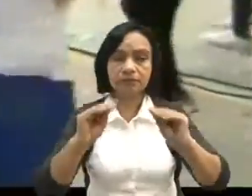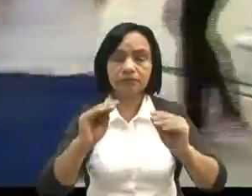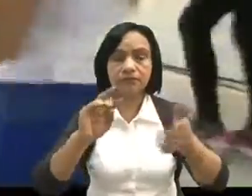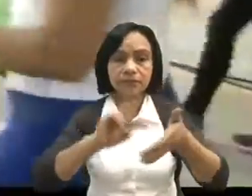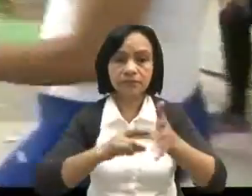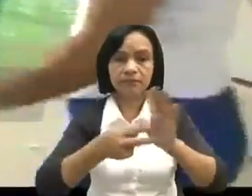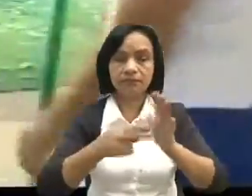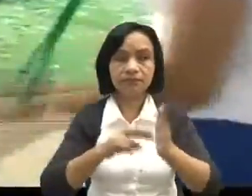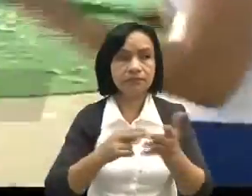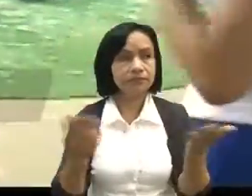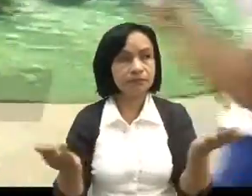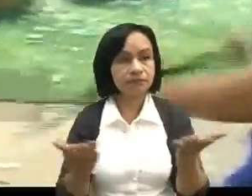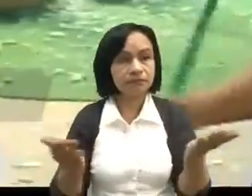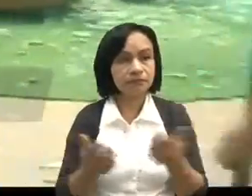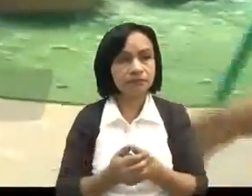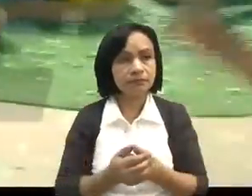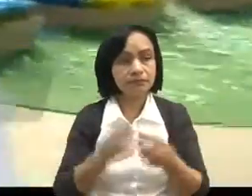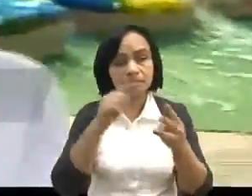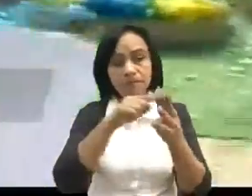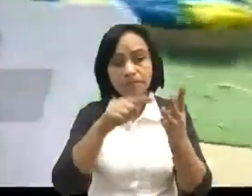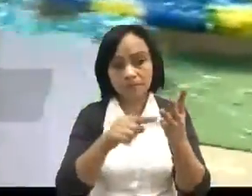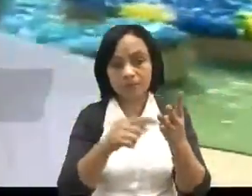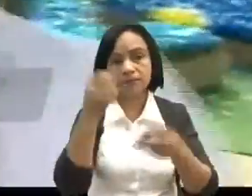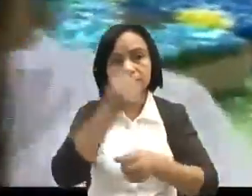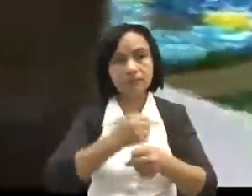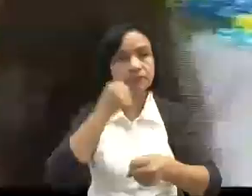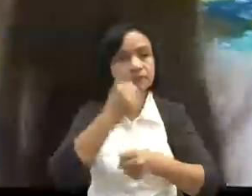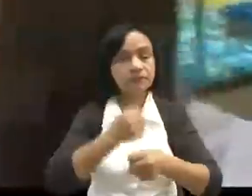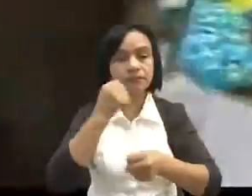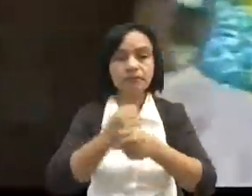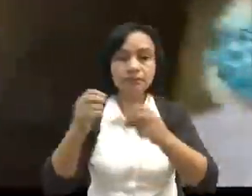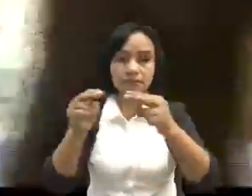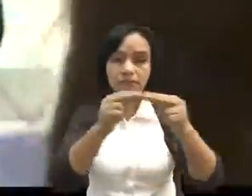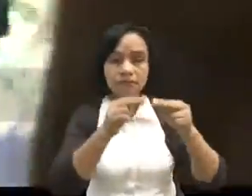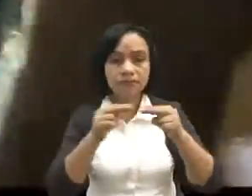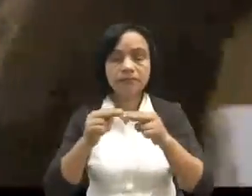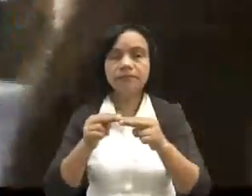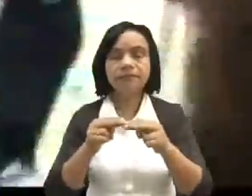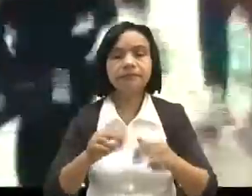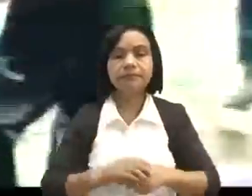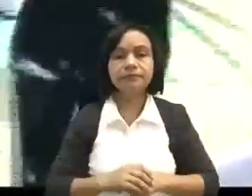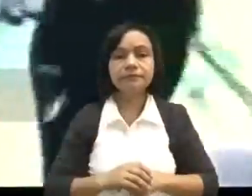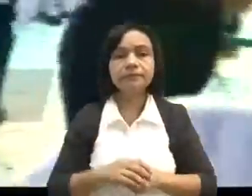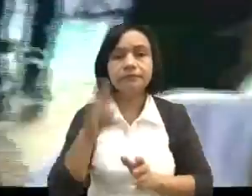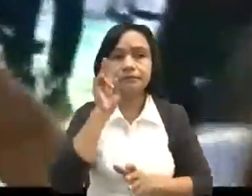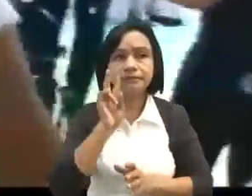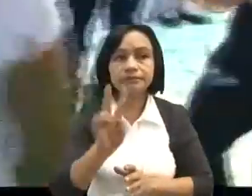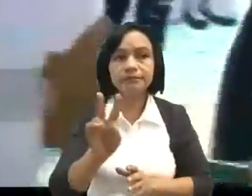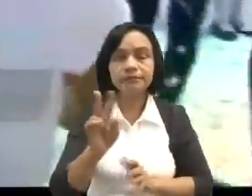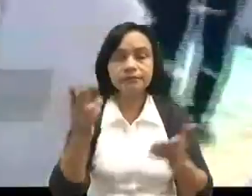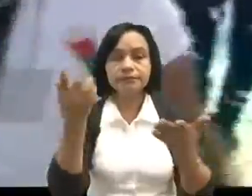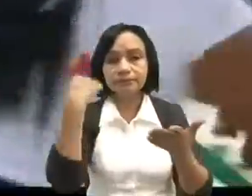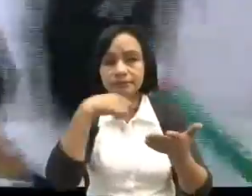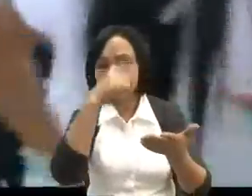que implica, obviamente, esos tres componentes que se han venido trabajando articuladamente. Y lo ves, pues, o sea, vos ves los